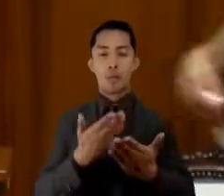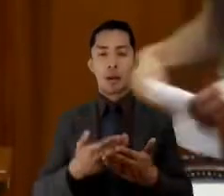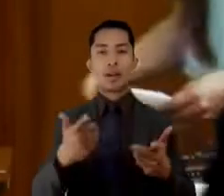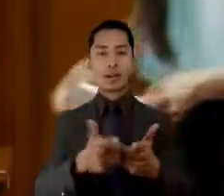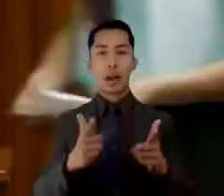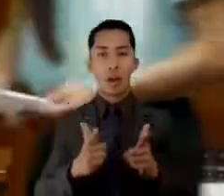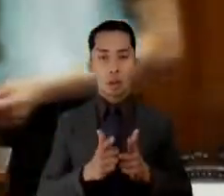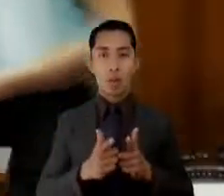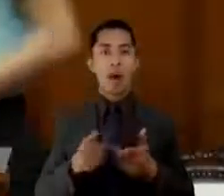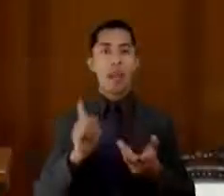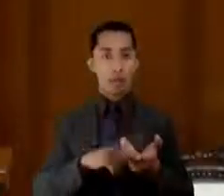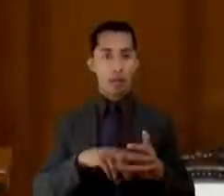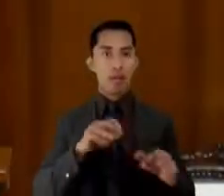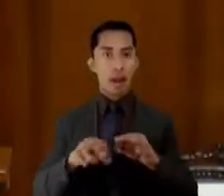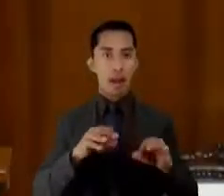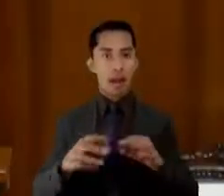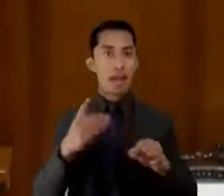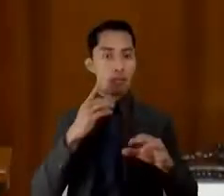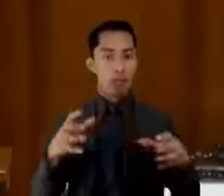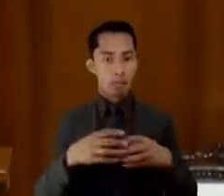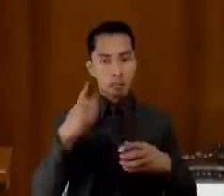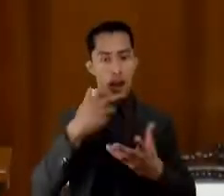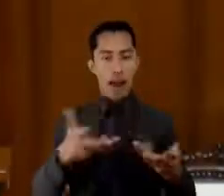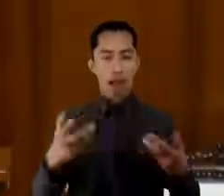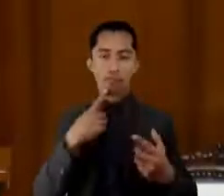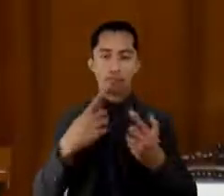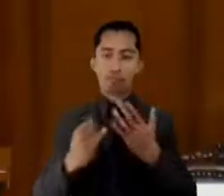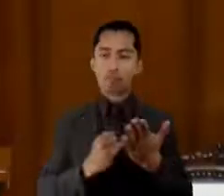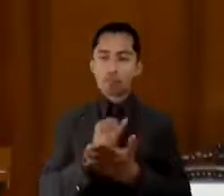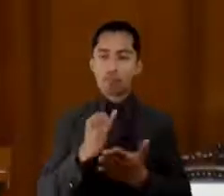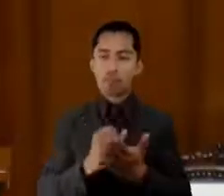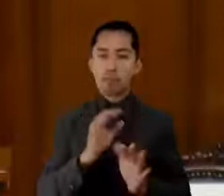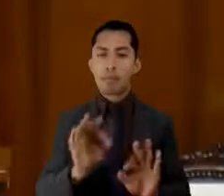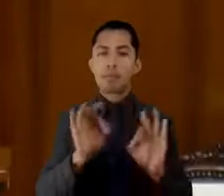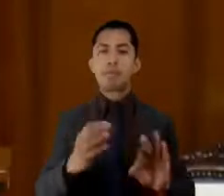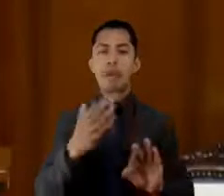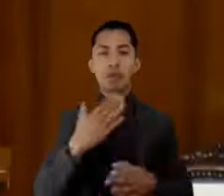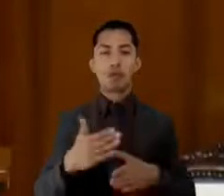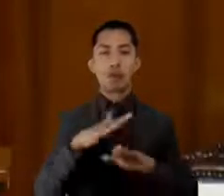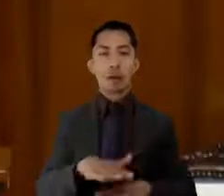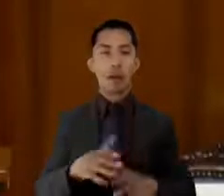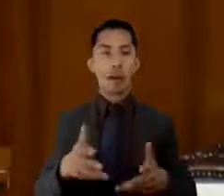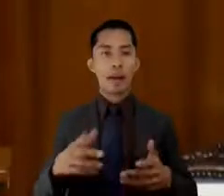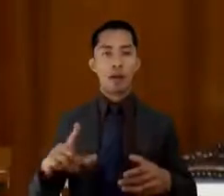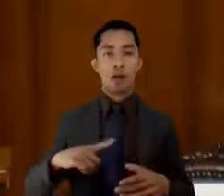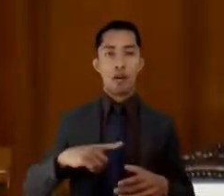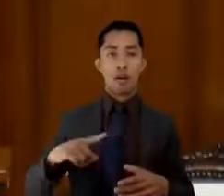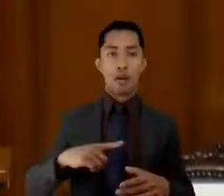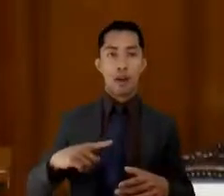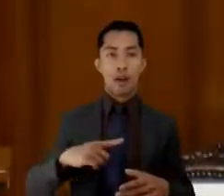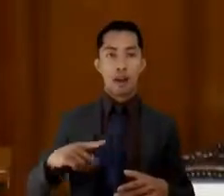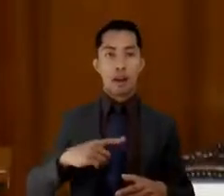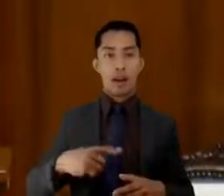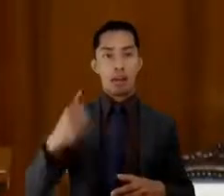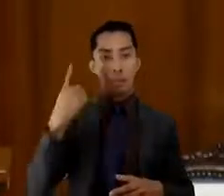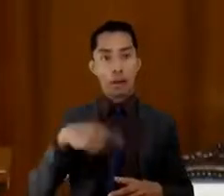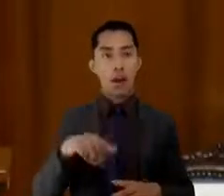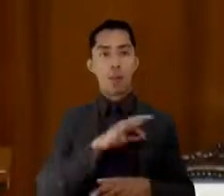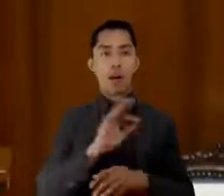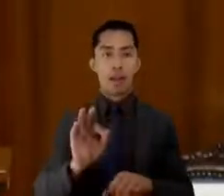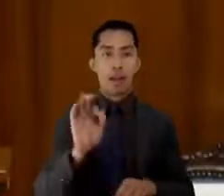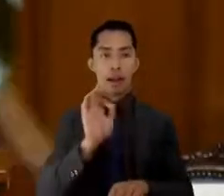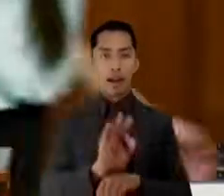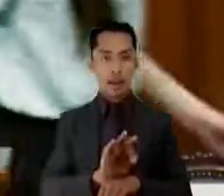parlamentario para poder coordinar acciones y decisiones concretas sobre la actuación del Estado para